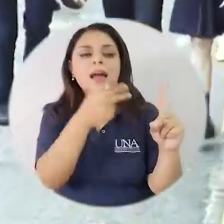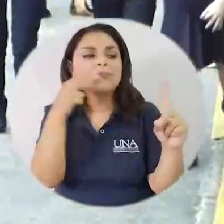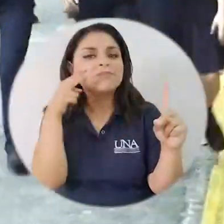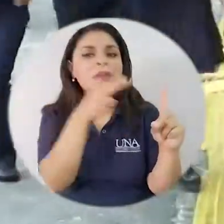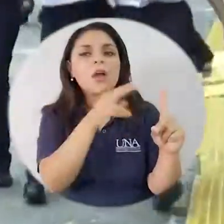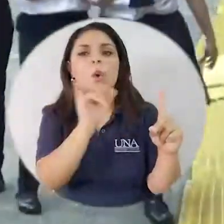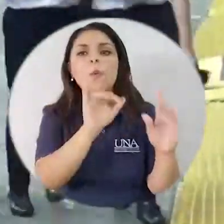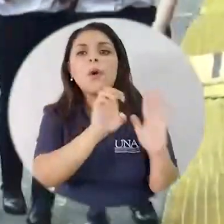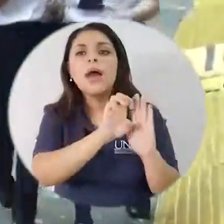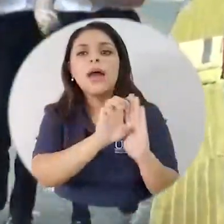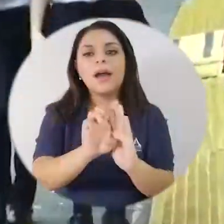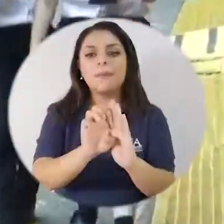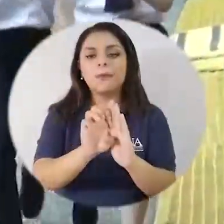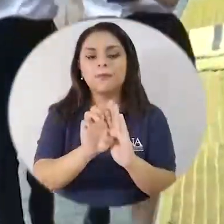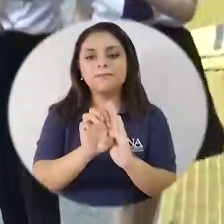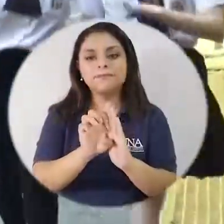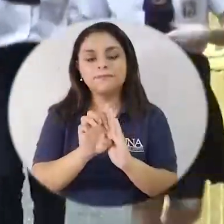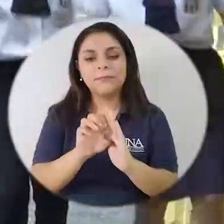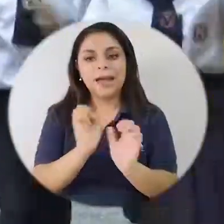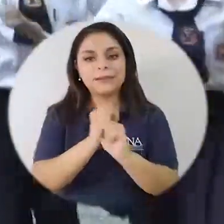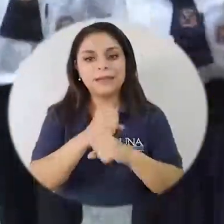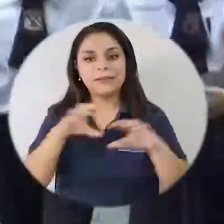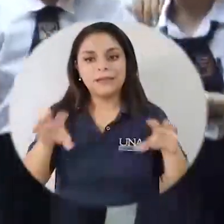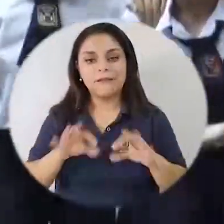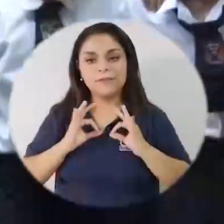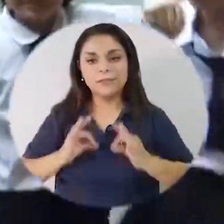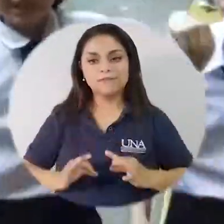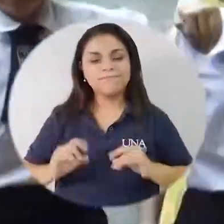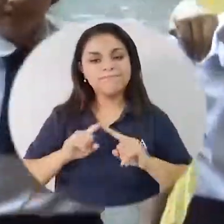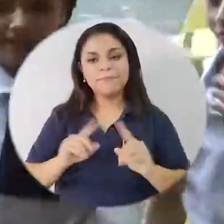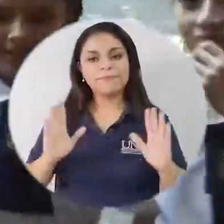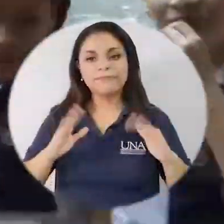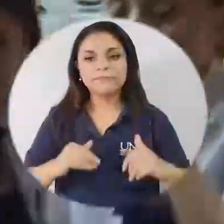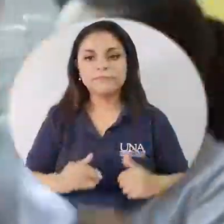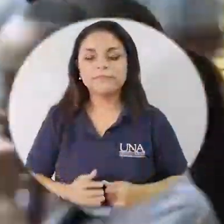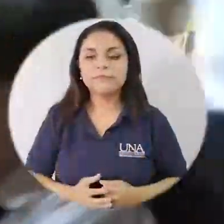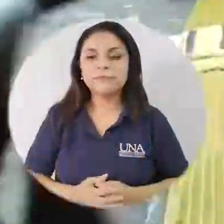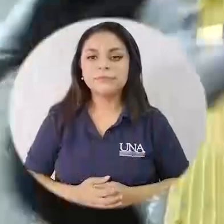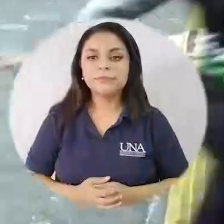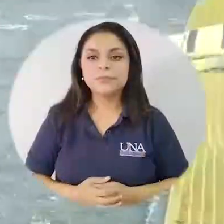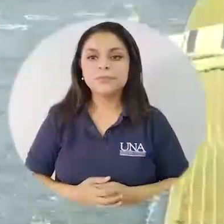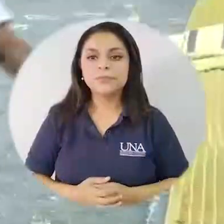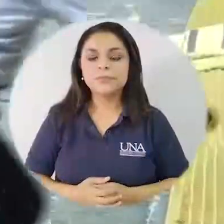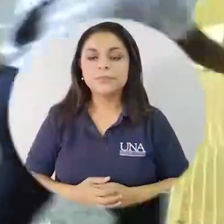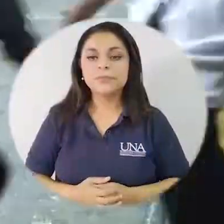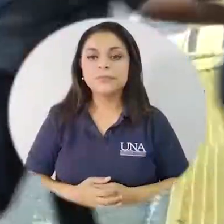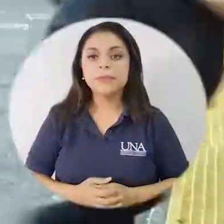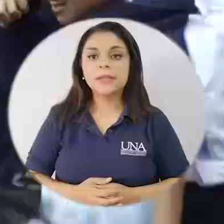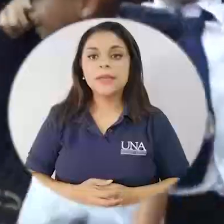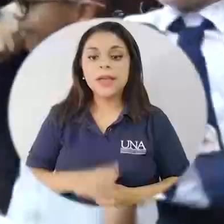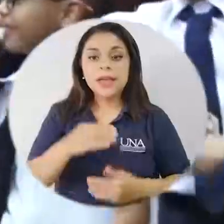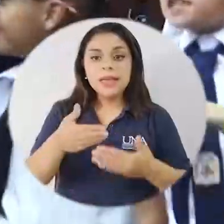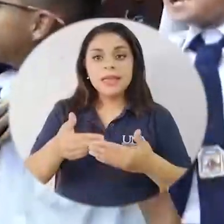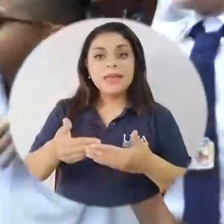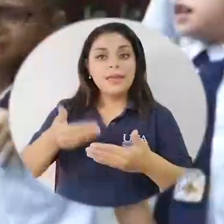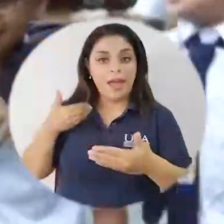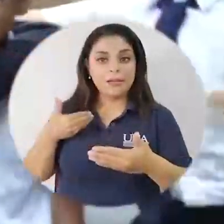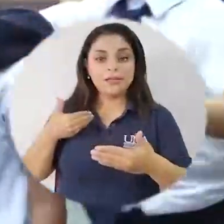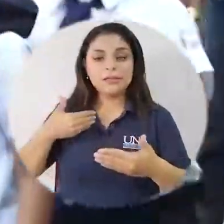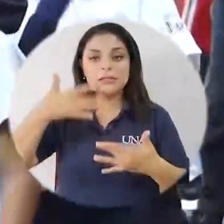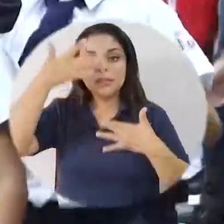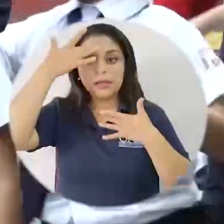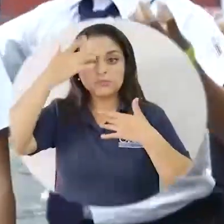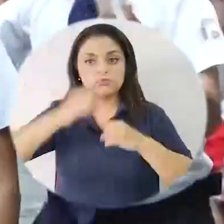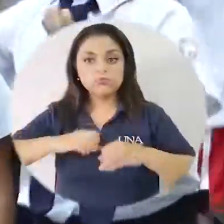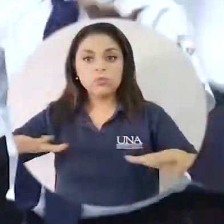más cercano que realizara actividad física. También ellos, antes de que sucediera todo lo que está pasando con el COVID-19,